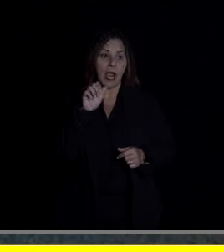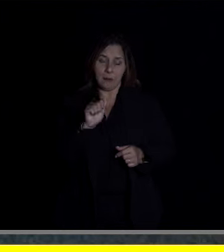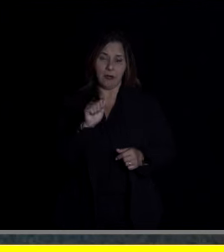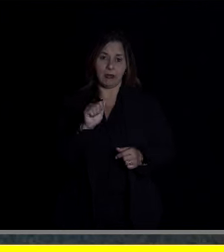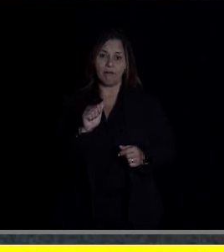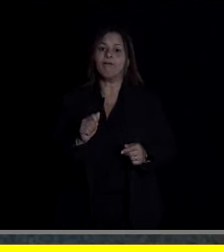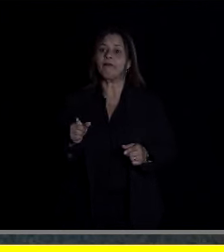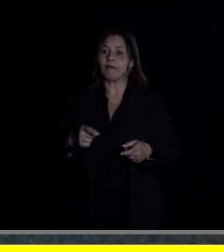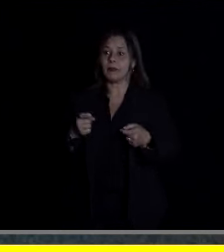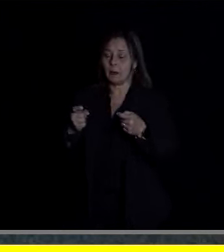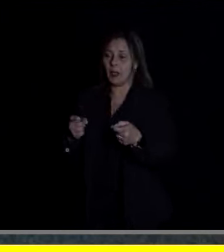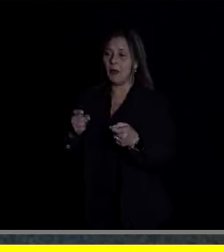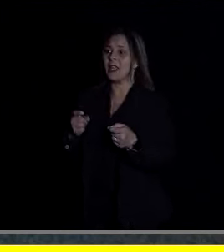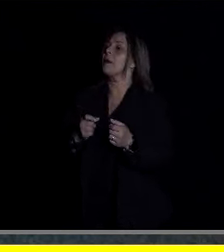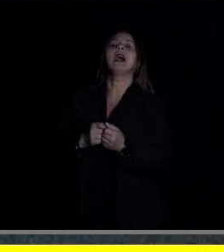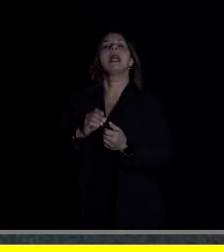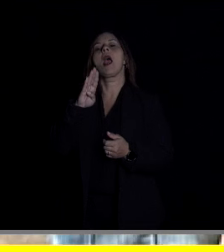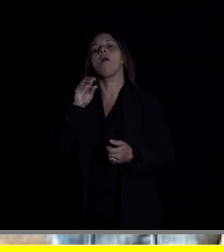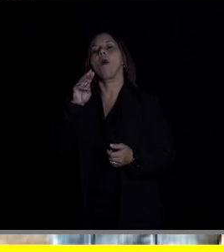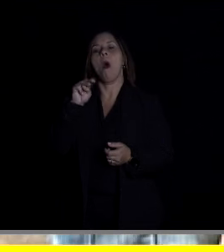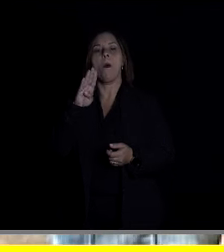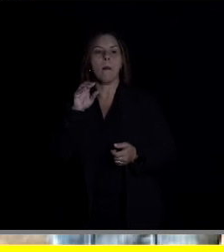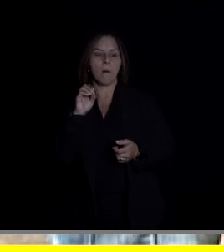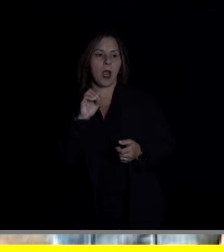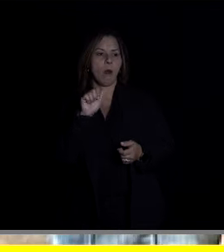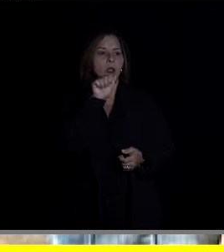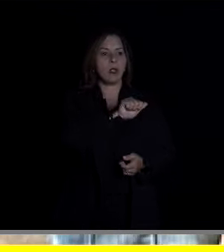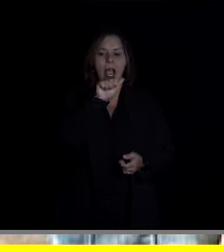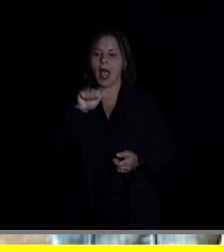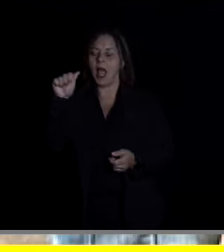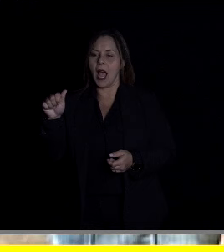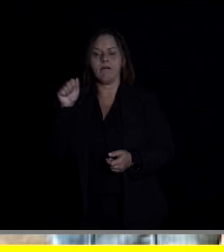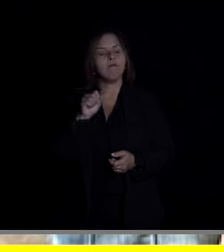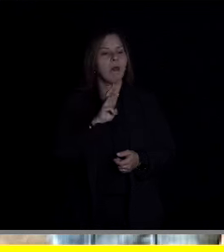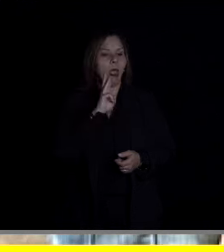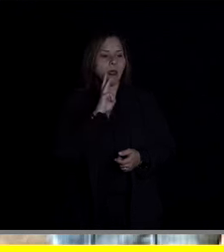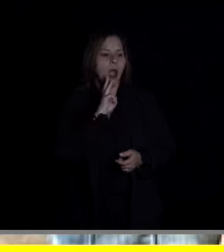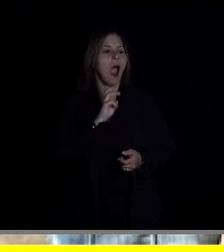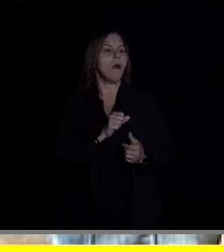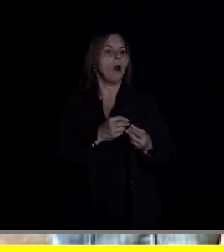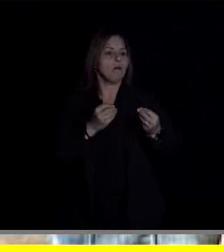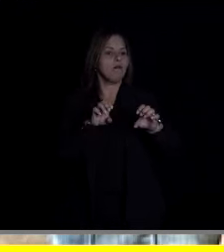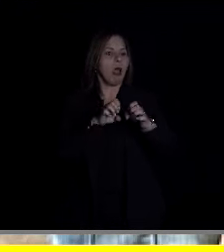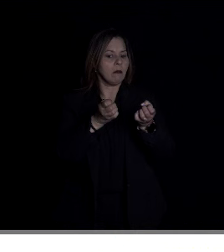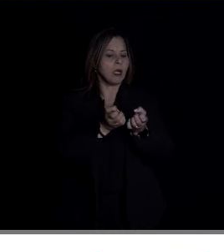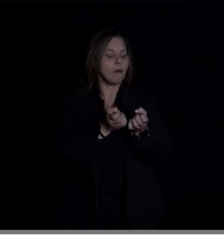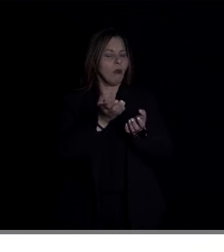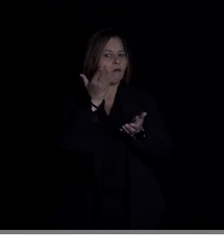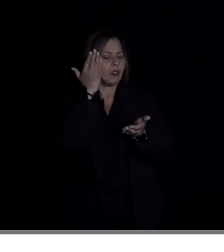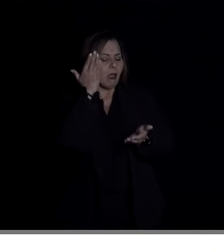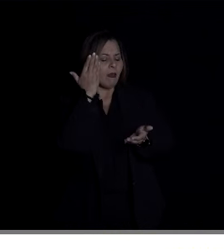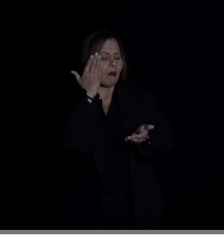de generadores para las estaciones de bombeo de la Autoridad de Acueductos y Alcantarillado y algunos acueductos rurales.